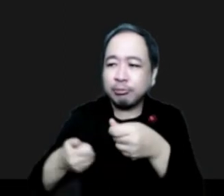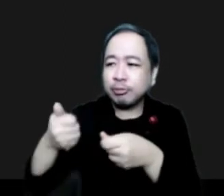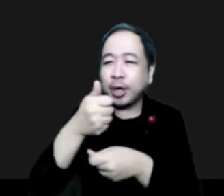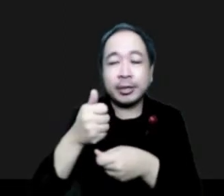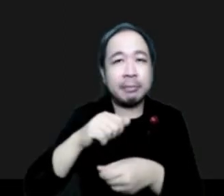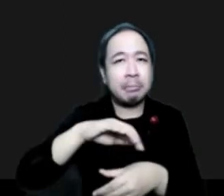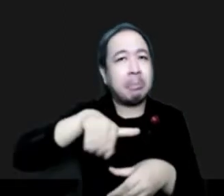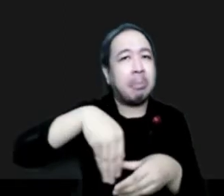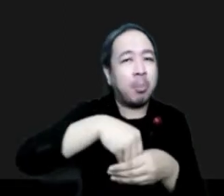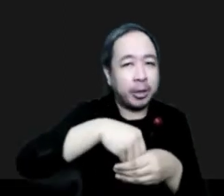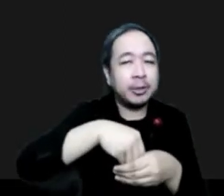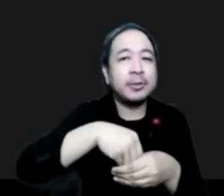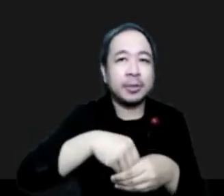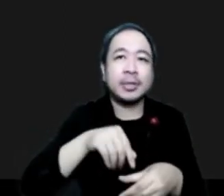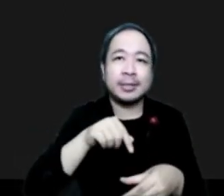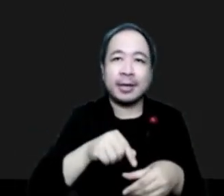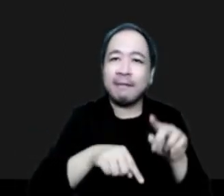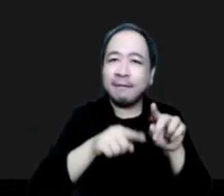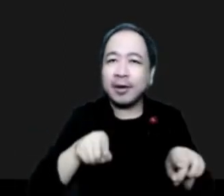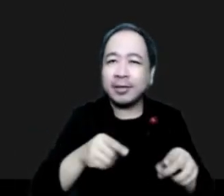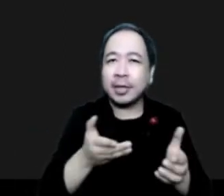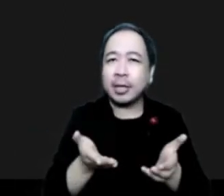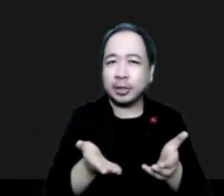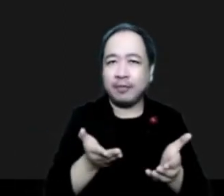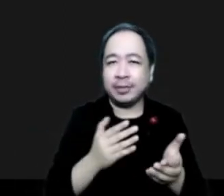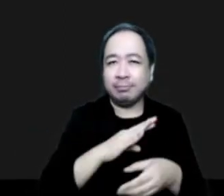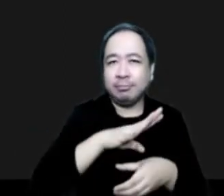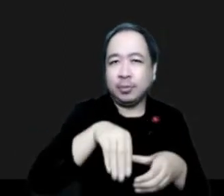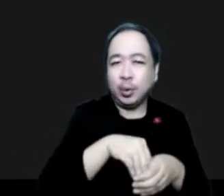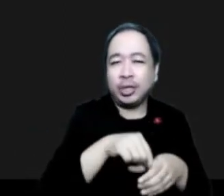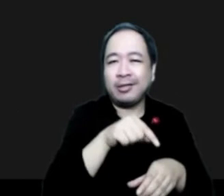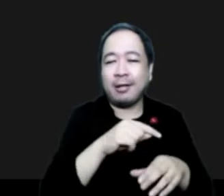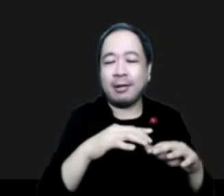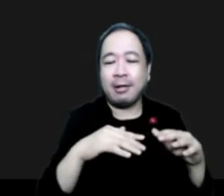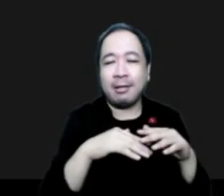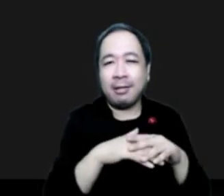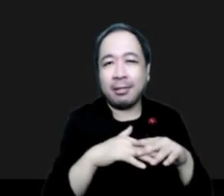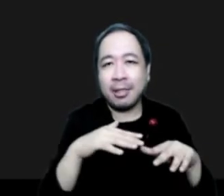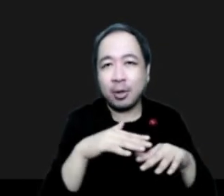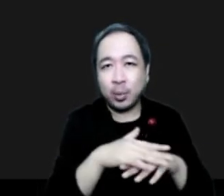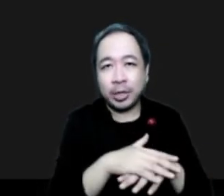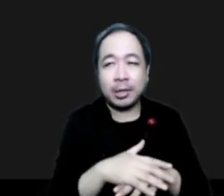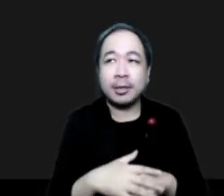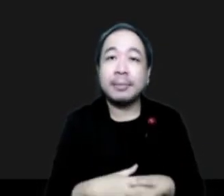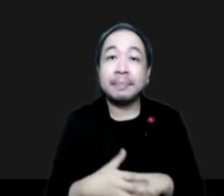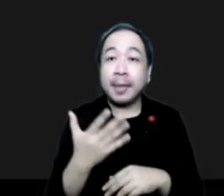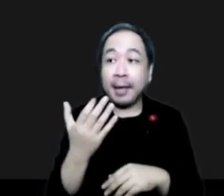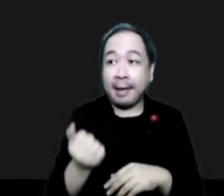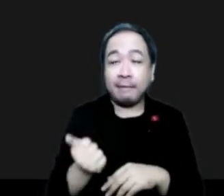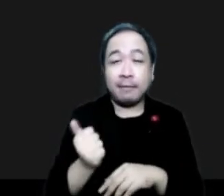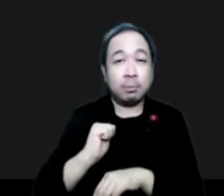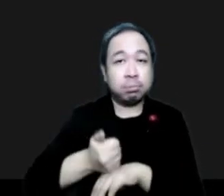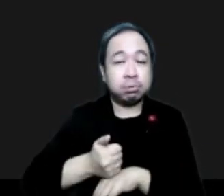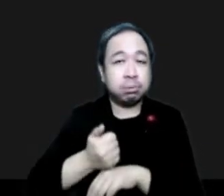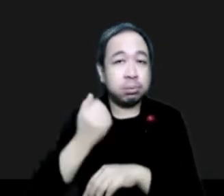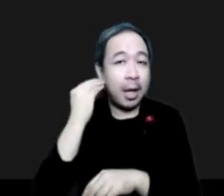Una secretaría ejecutiva, que en estos momentos esa designación recae sobre mi persona, pero la secretaría ejecutiva tiene